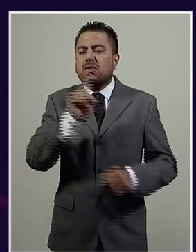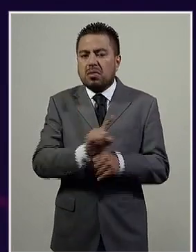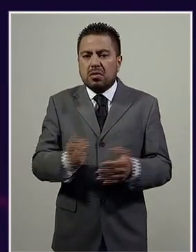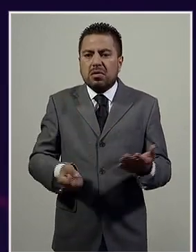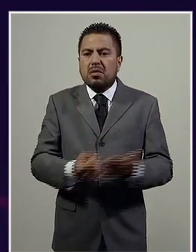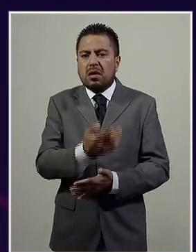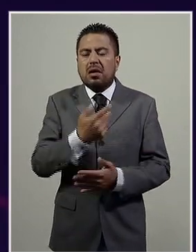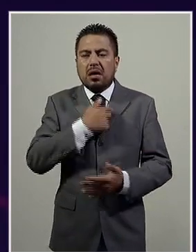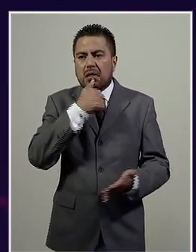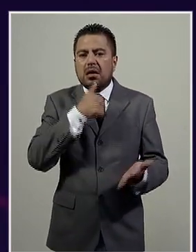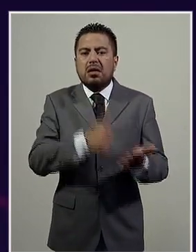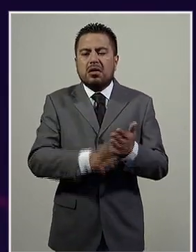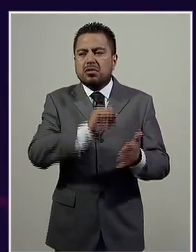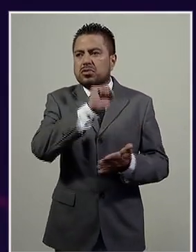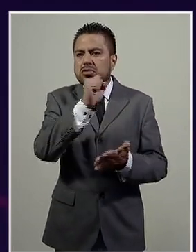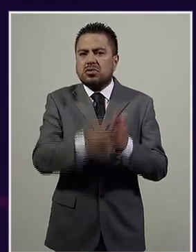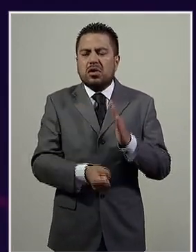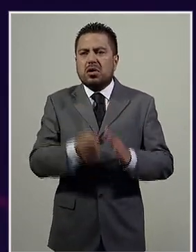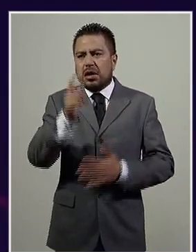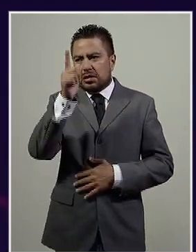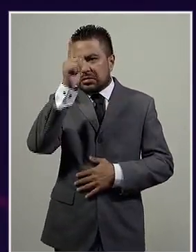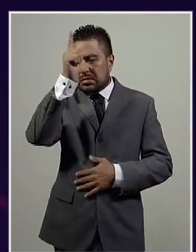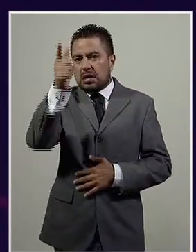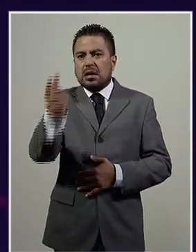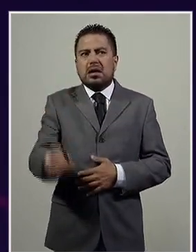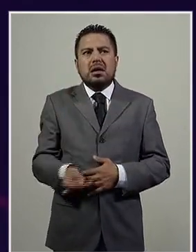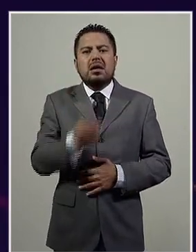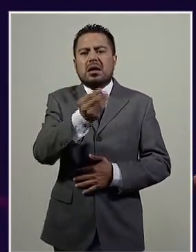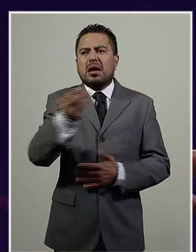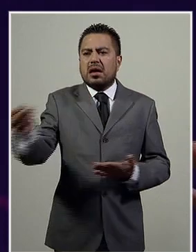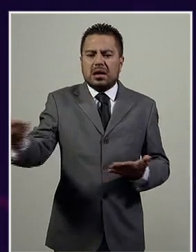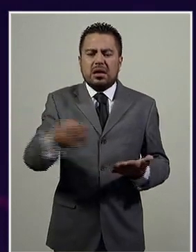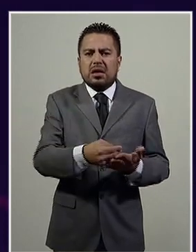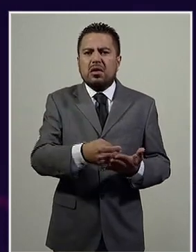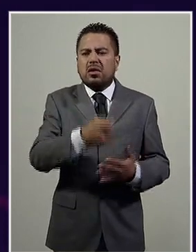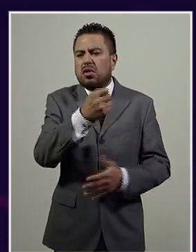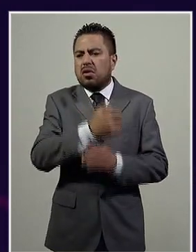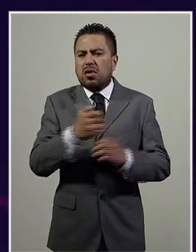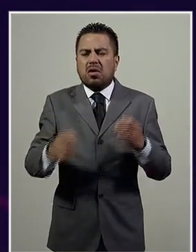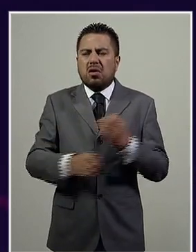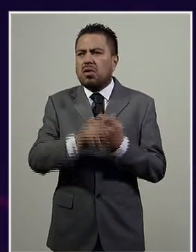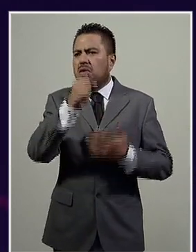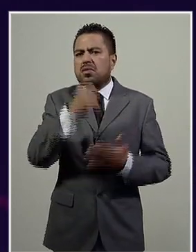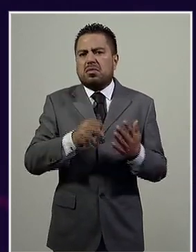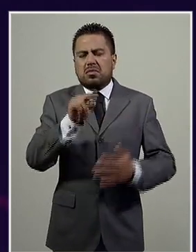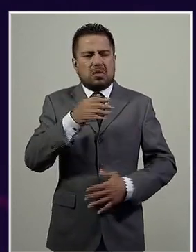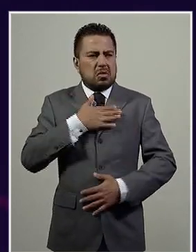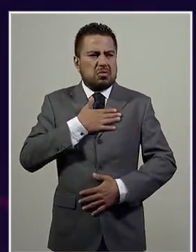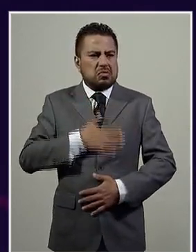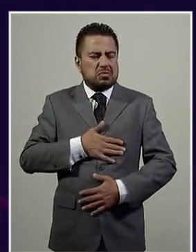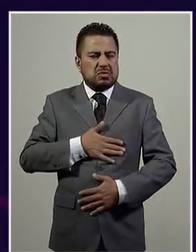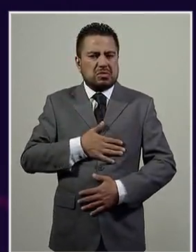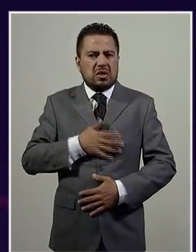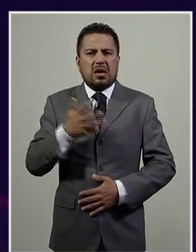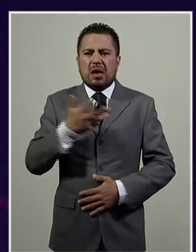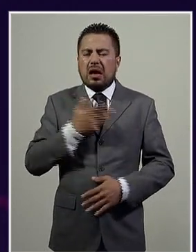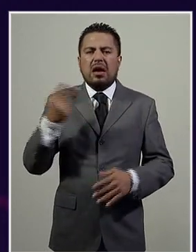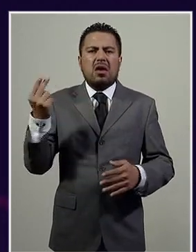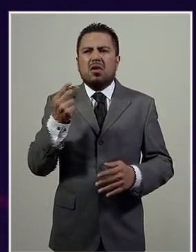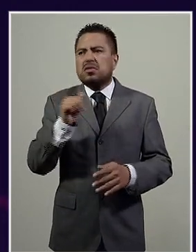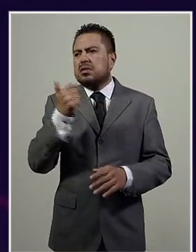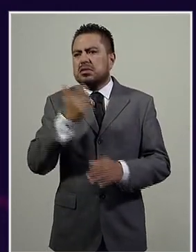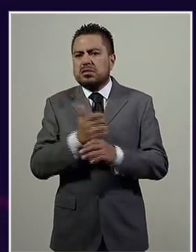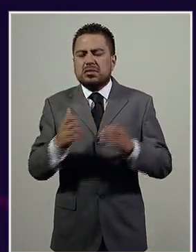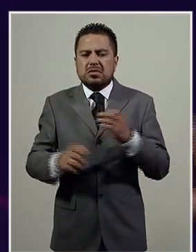yo solicito su nombre espiritual y se lo asignan conforme un montón de cosas. No es mi gusto, ¿sí? Tiene que ver con otras